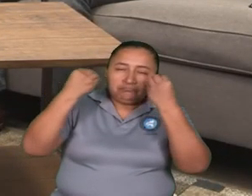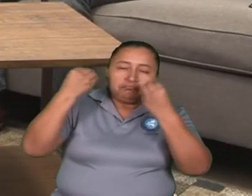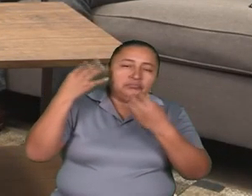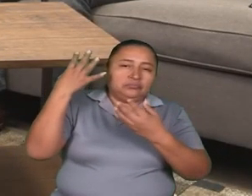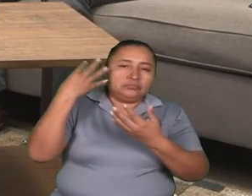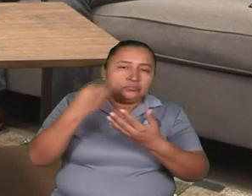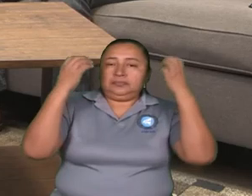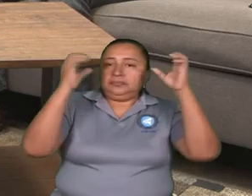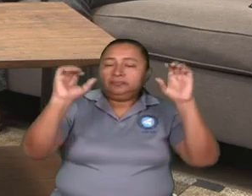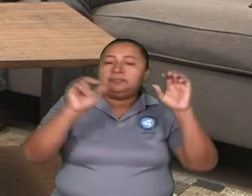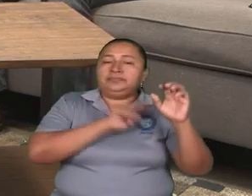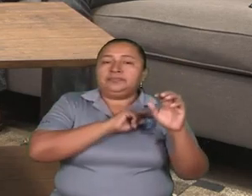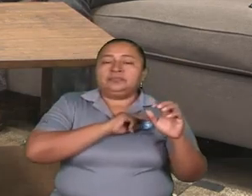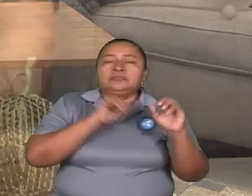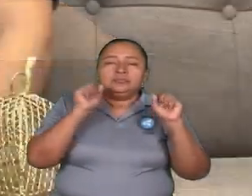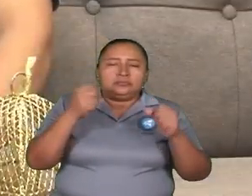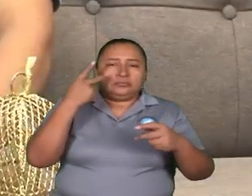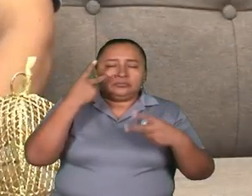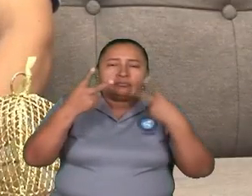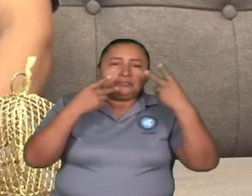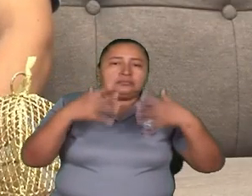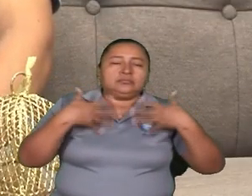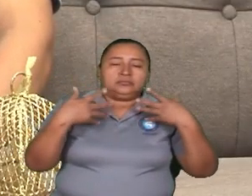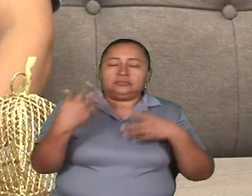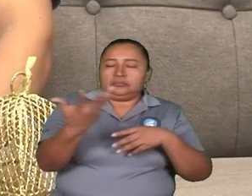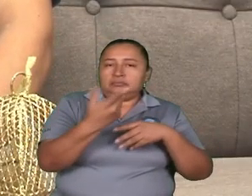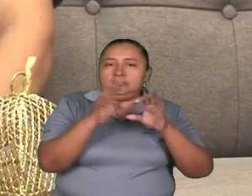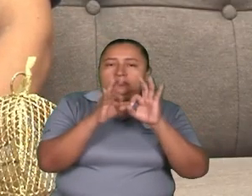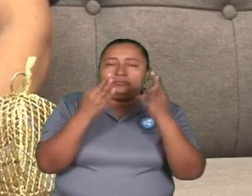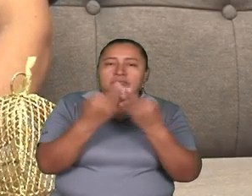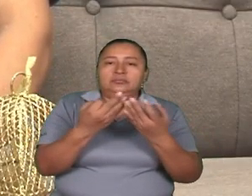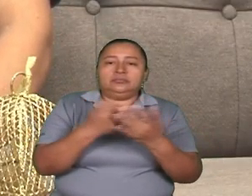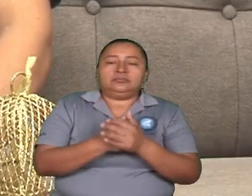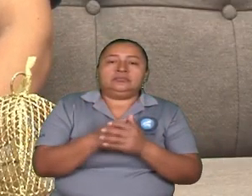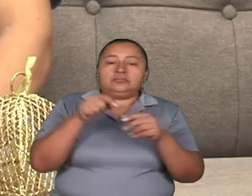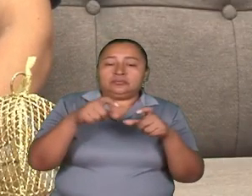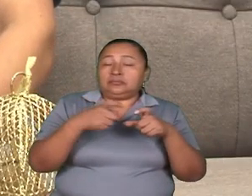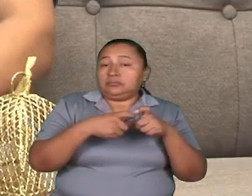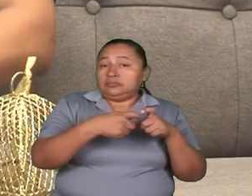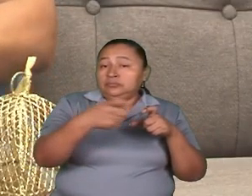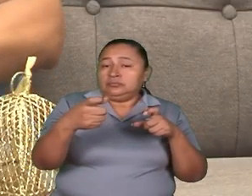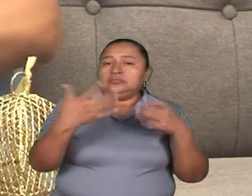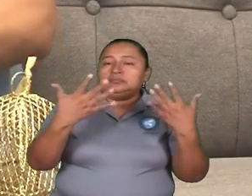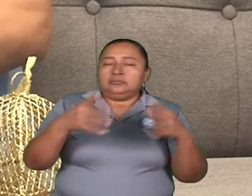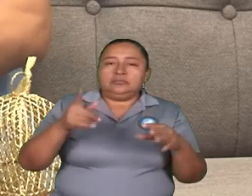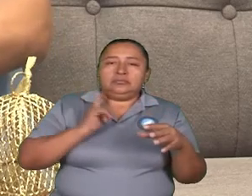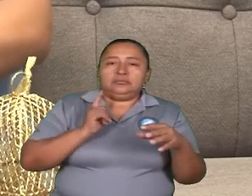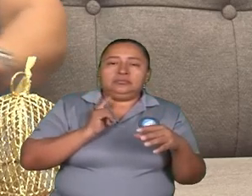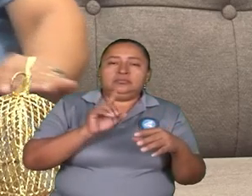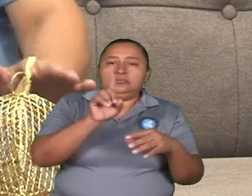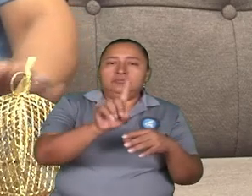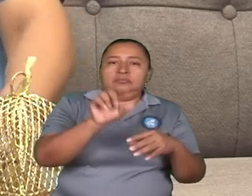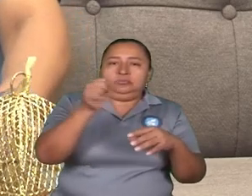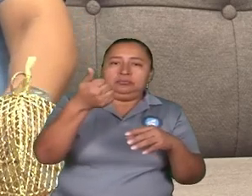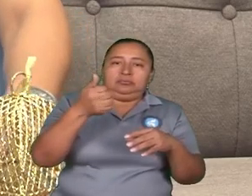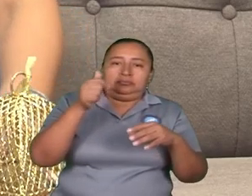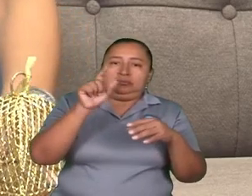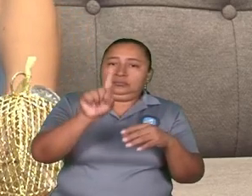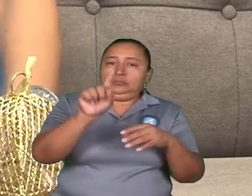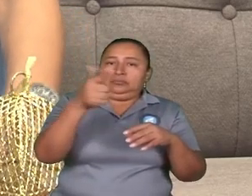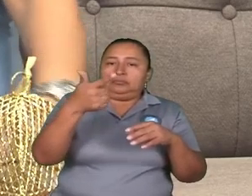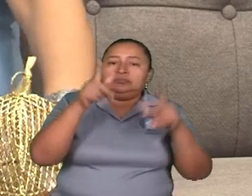ese regalo de Nochebuena, este regalo de Navidad, lo espera con las puertas abiertas, lo que es la Feria del Comercio